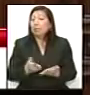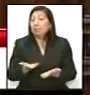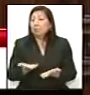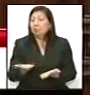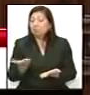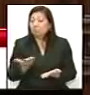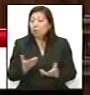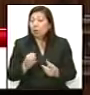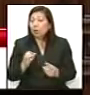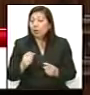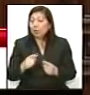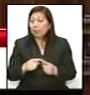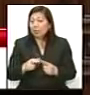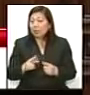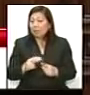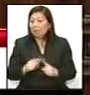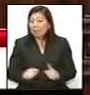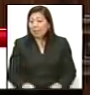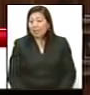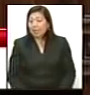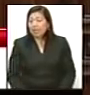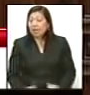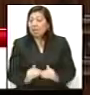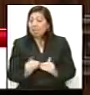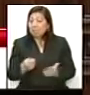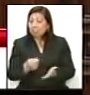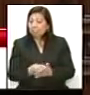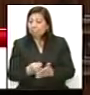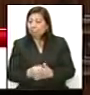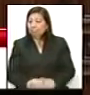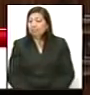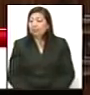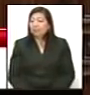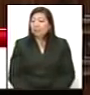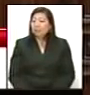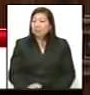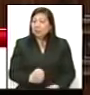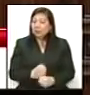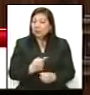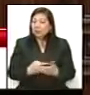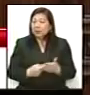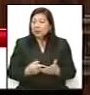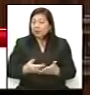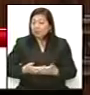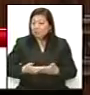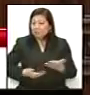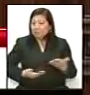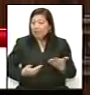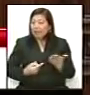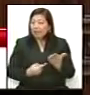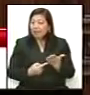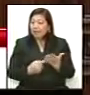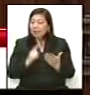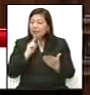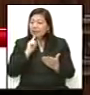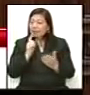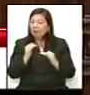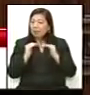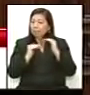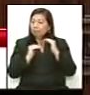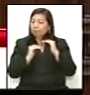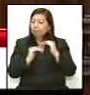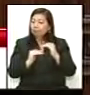la Contraloría. O sea, los márgenes de ganancia, en función a lo que dice el expediente técnico, está